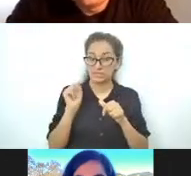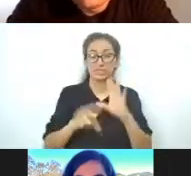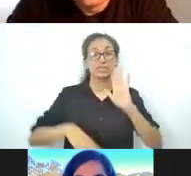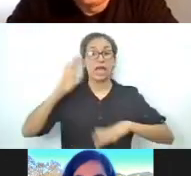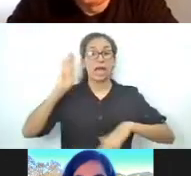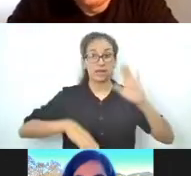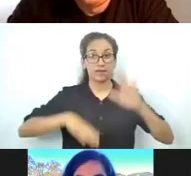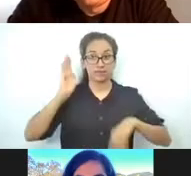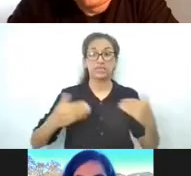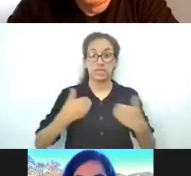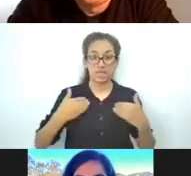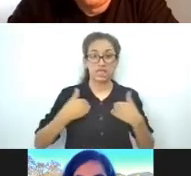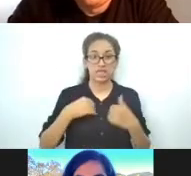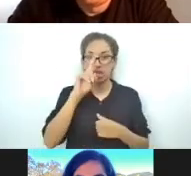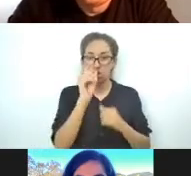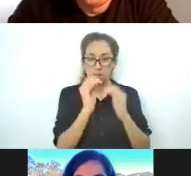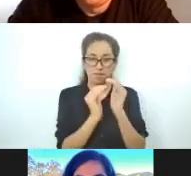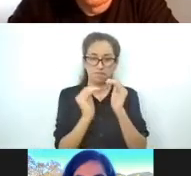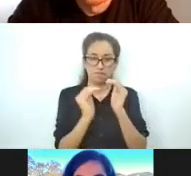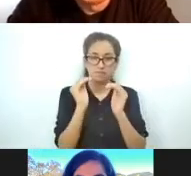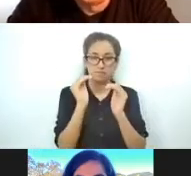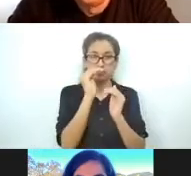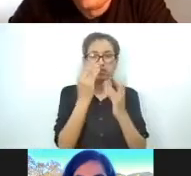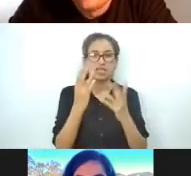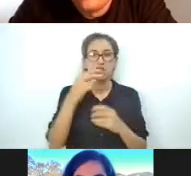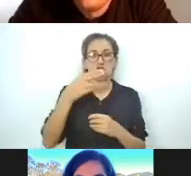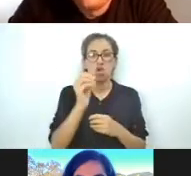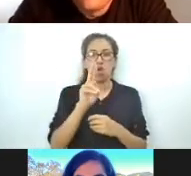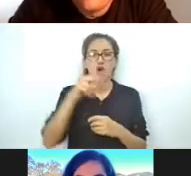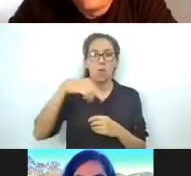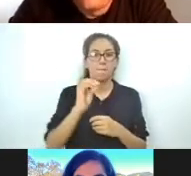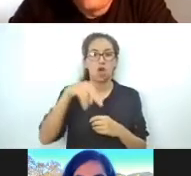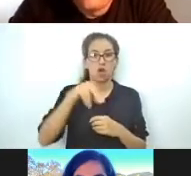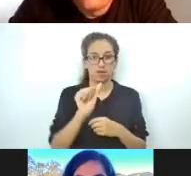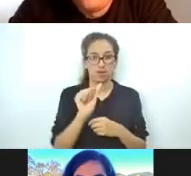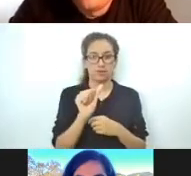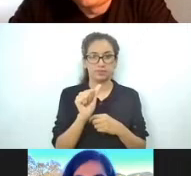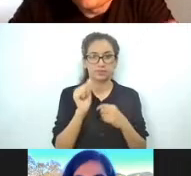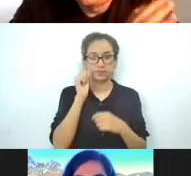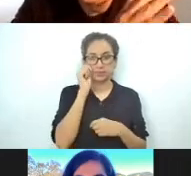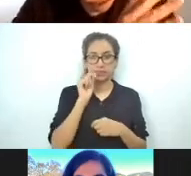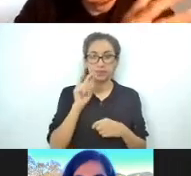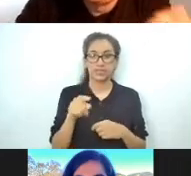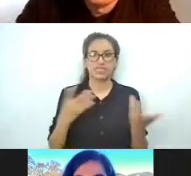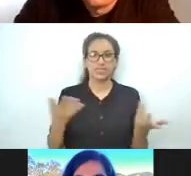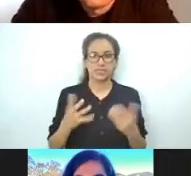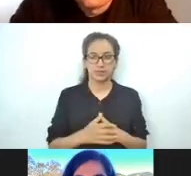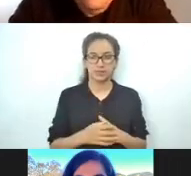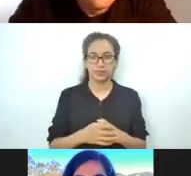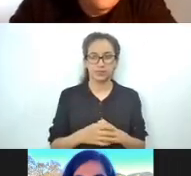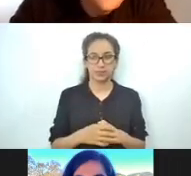veces tiene un grado de hormona, ¿no? Y no es